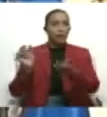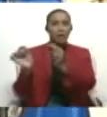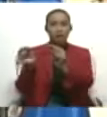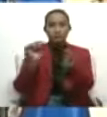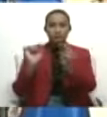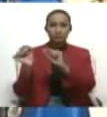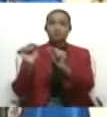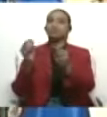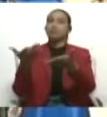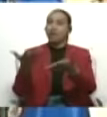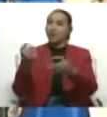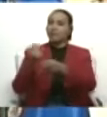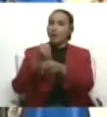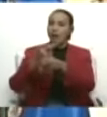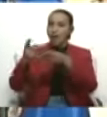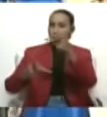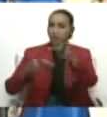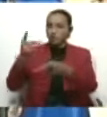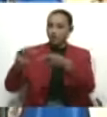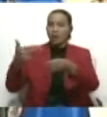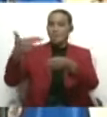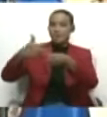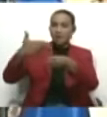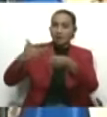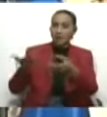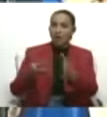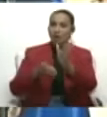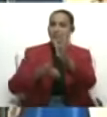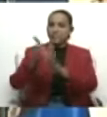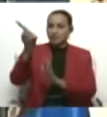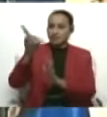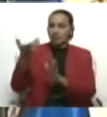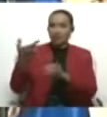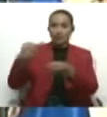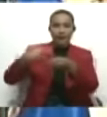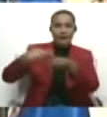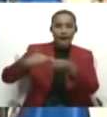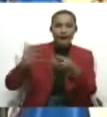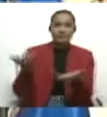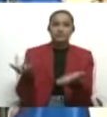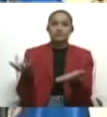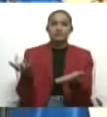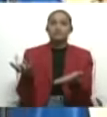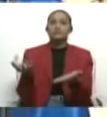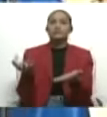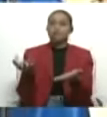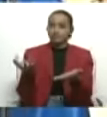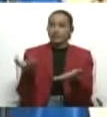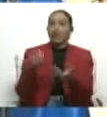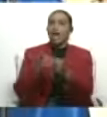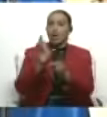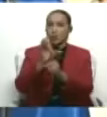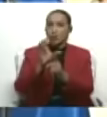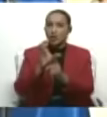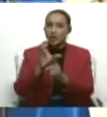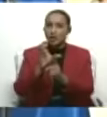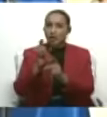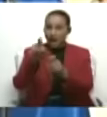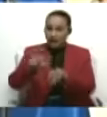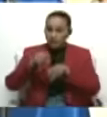de cooperación en la producción petrolera, desarrollo de yacimientos de gas, esfera de agricultura, medicina y